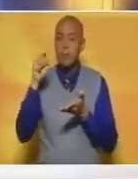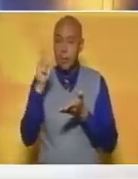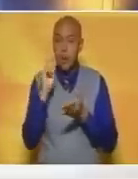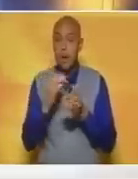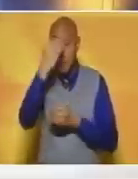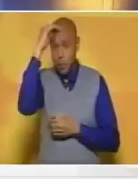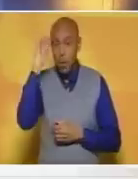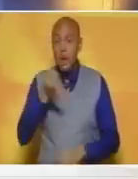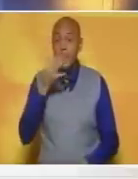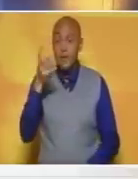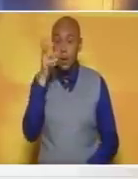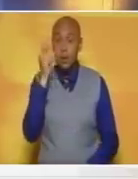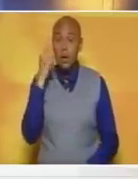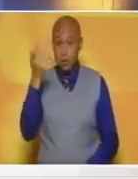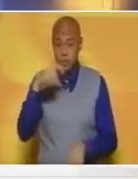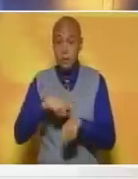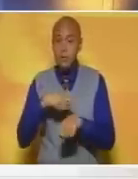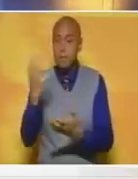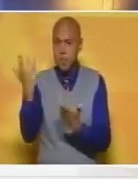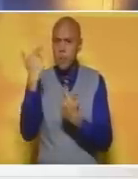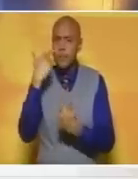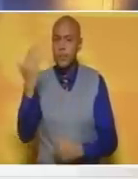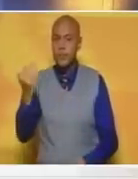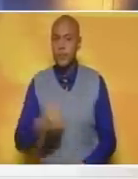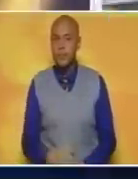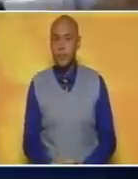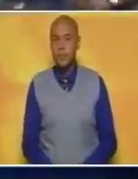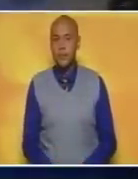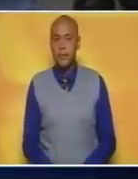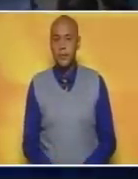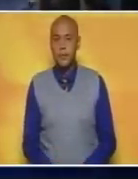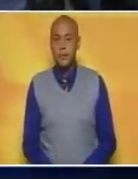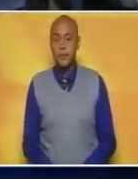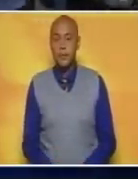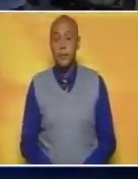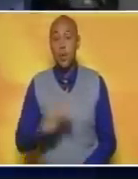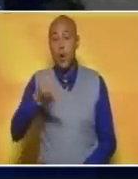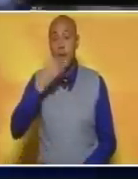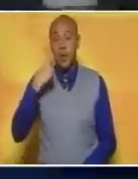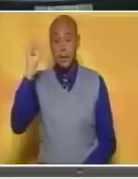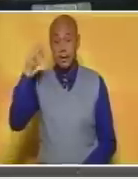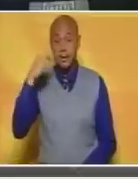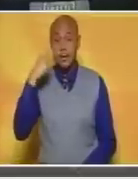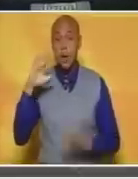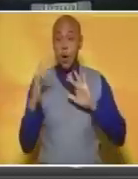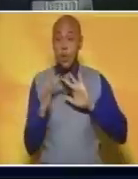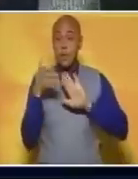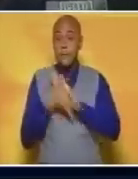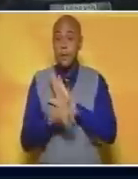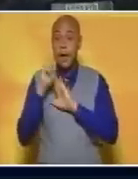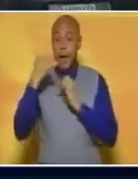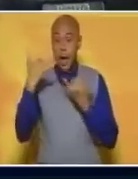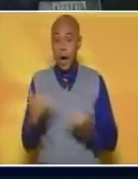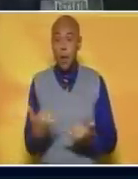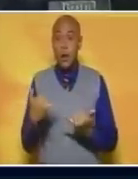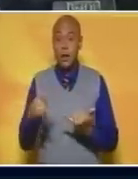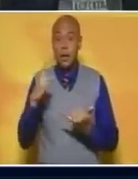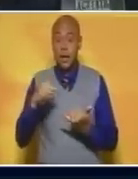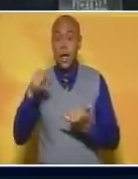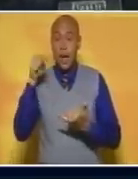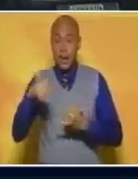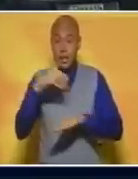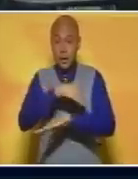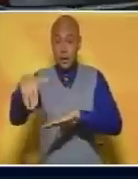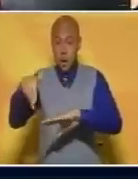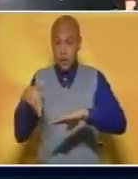tardes, Manuel, te escuchamos a esta hora. Cuéntanos. Amigos, buenas tardes. Este contacto lo realizamos justo en la esquina El